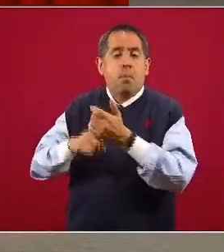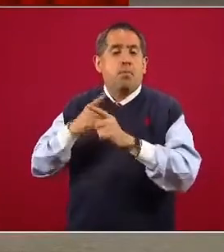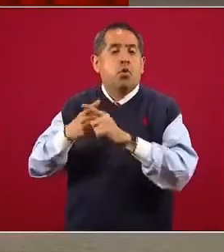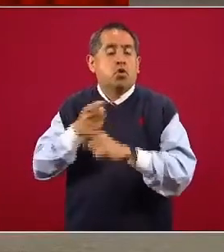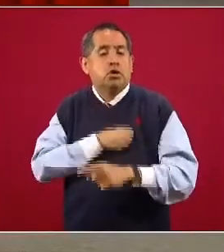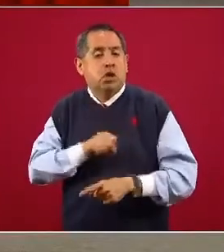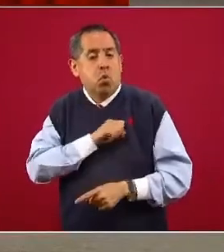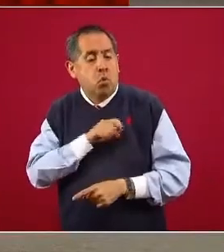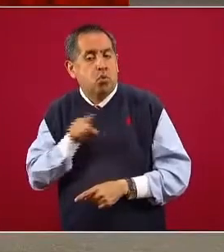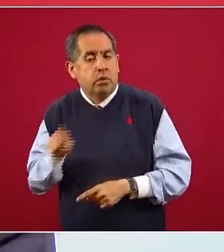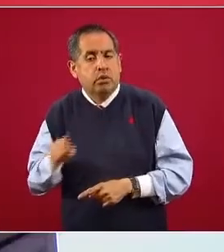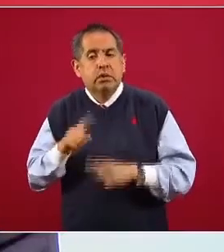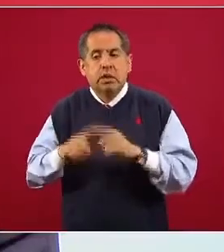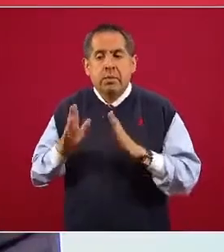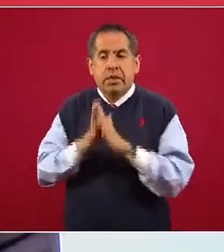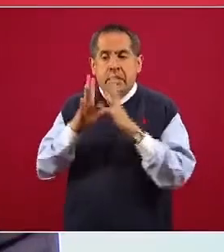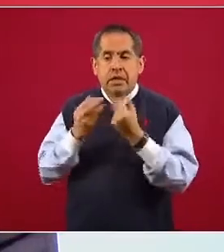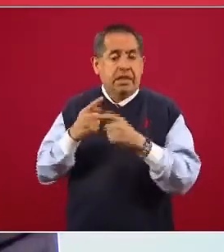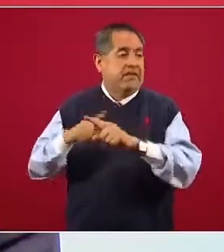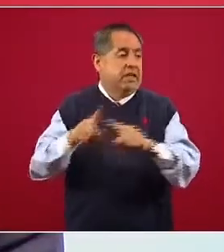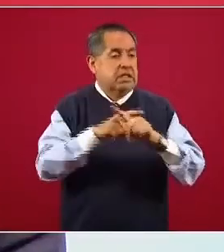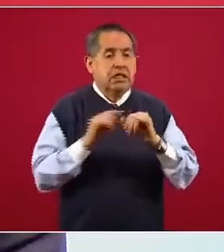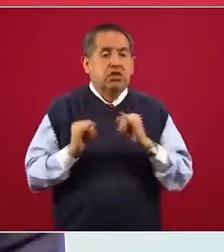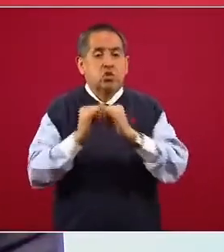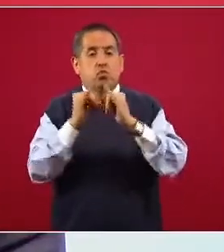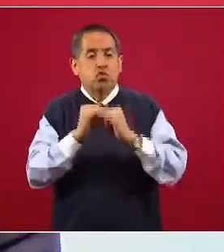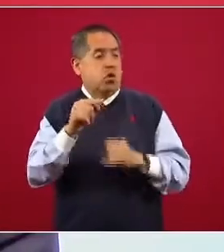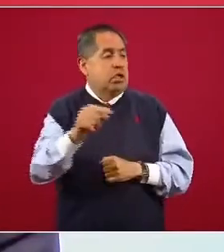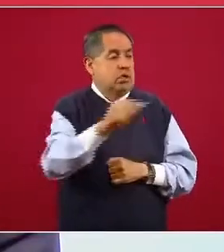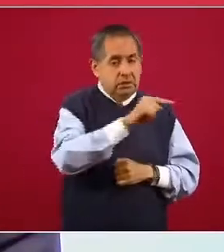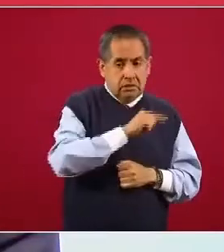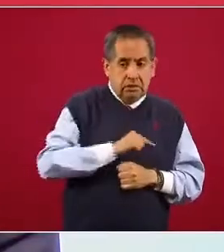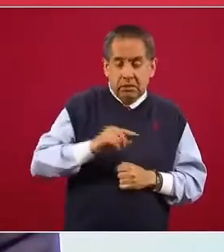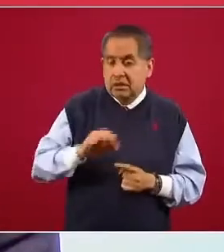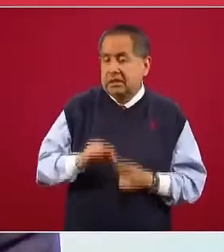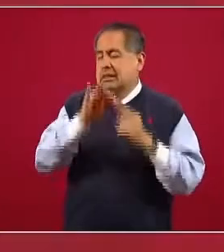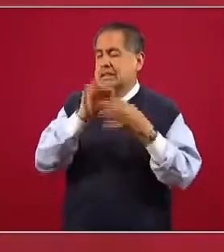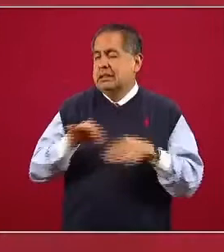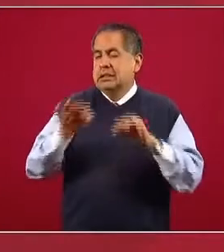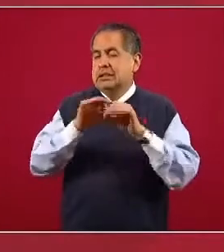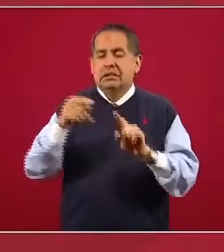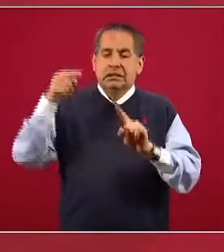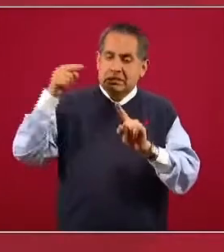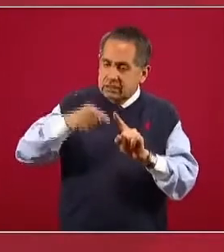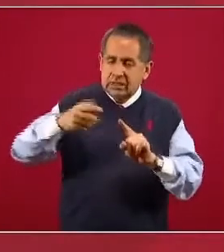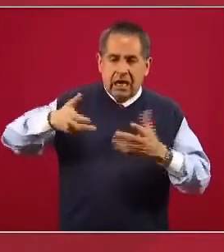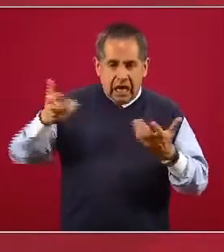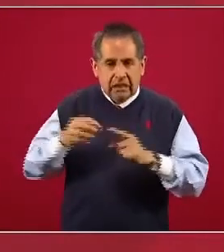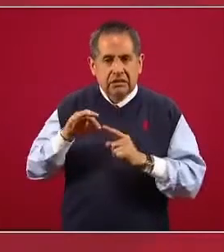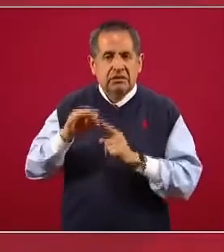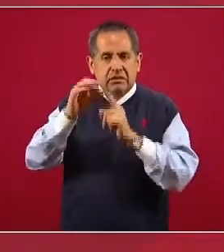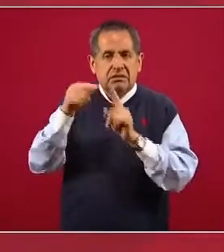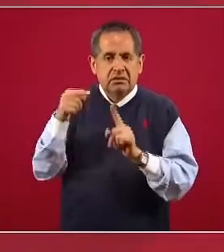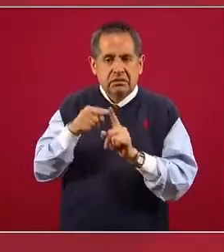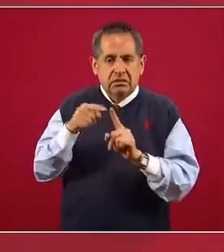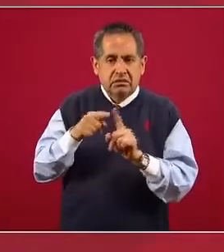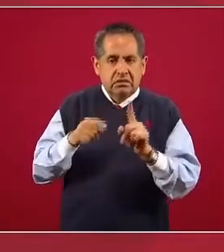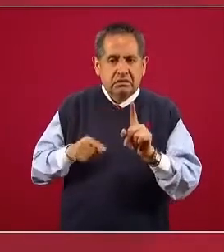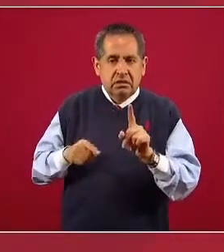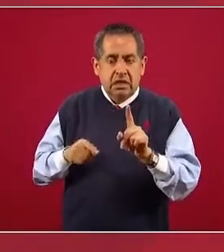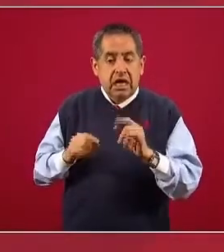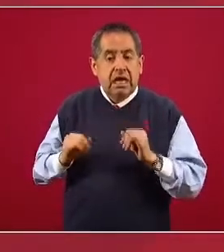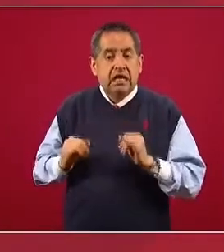salud participamos varias instituciones, pero destaco la presencia activa